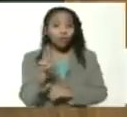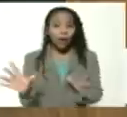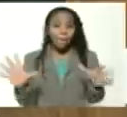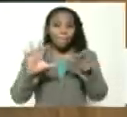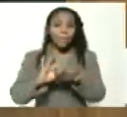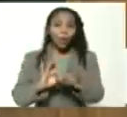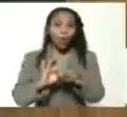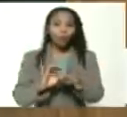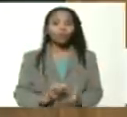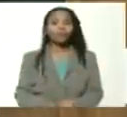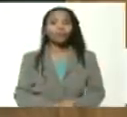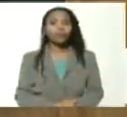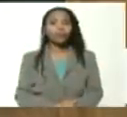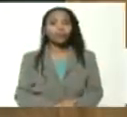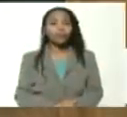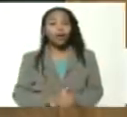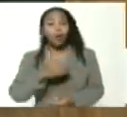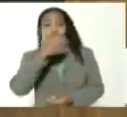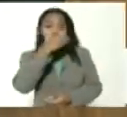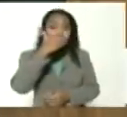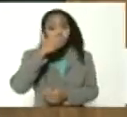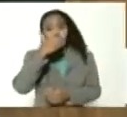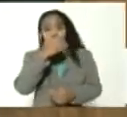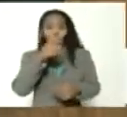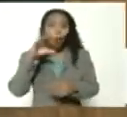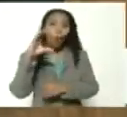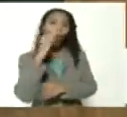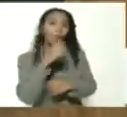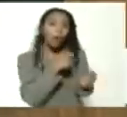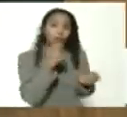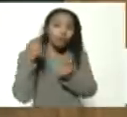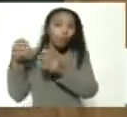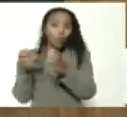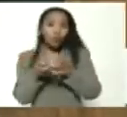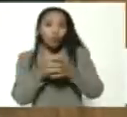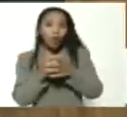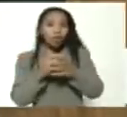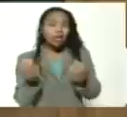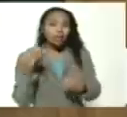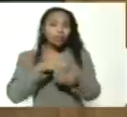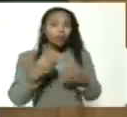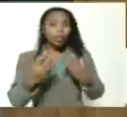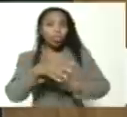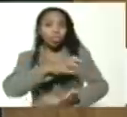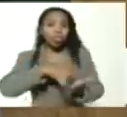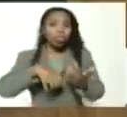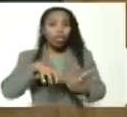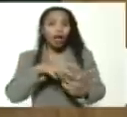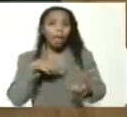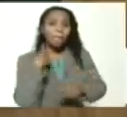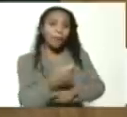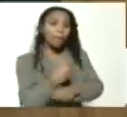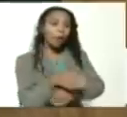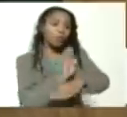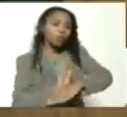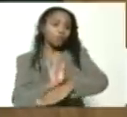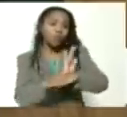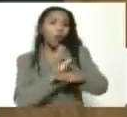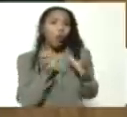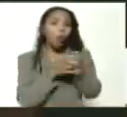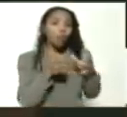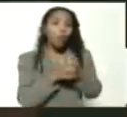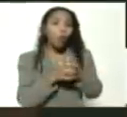vinculadas. Las mafias del narcotráfico colombiano han estado directamente involucradas en el financiamiento y protección de los